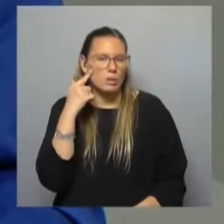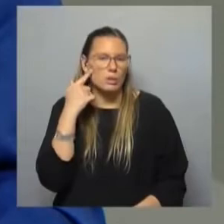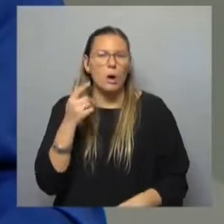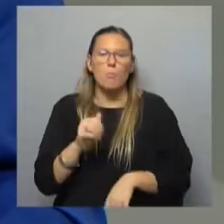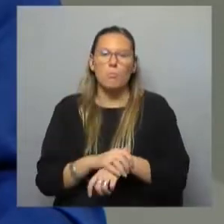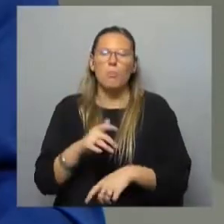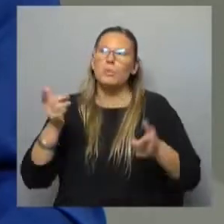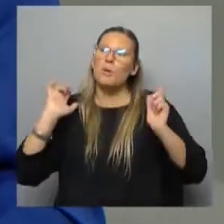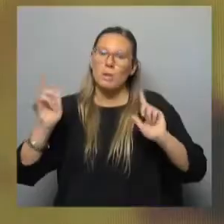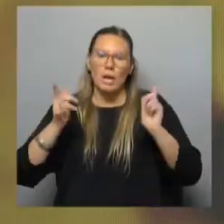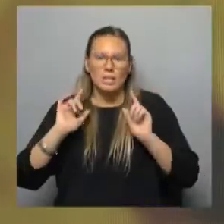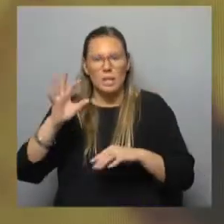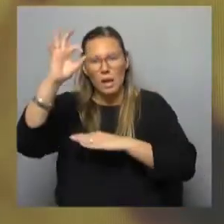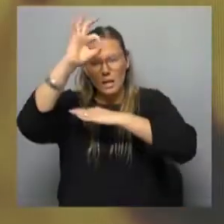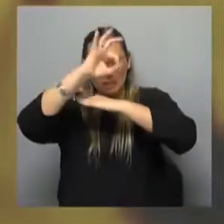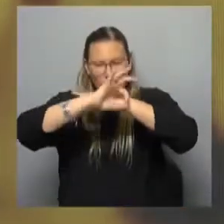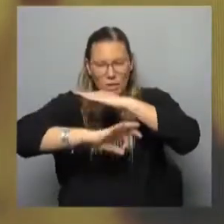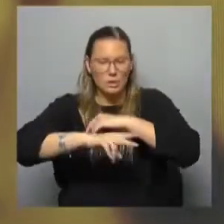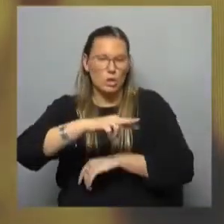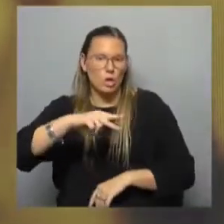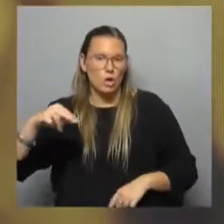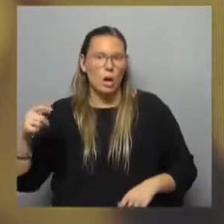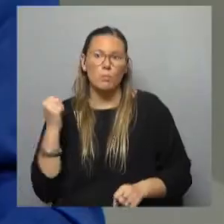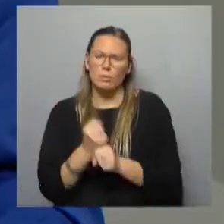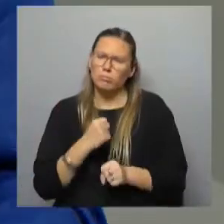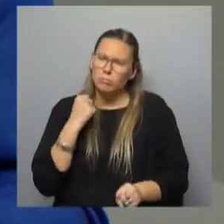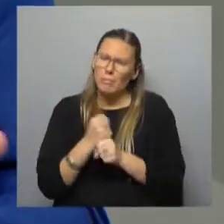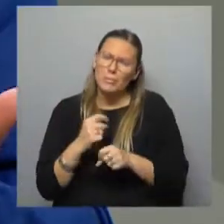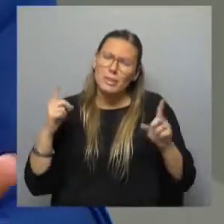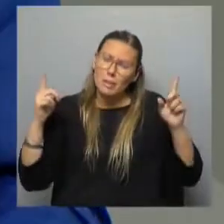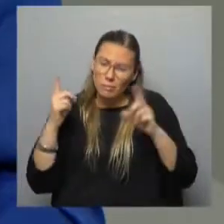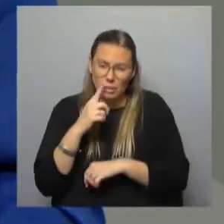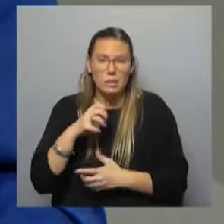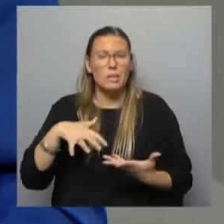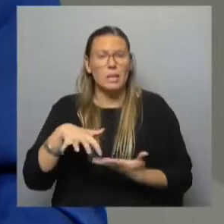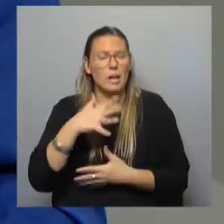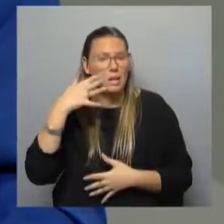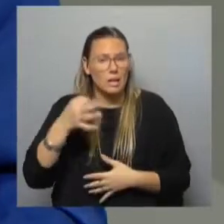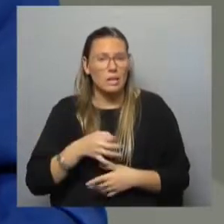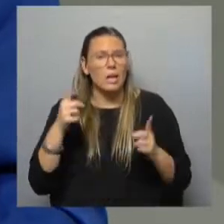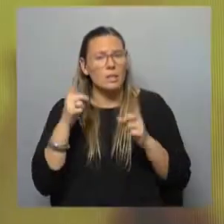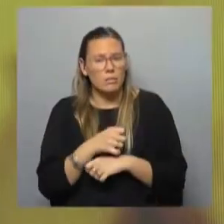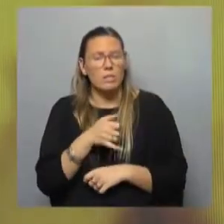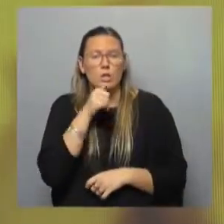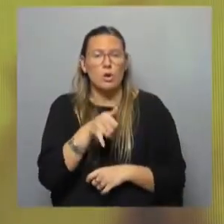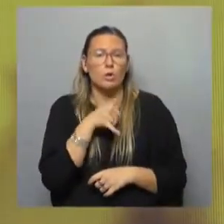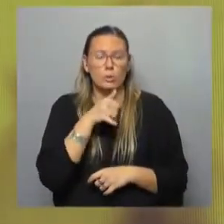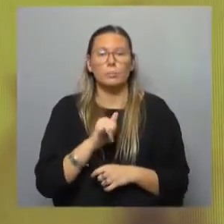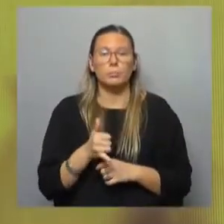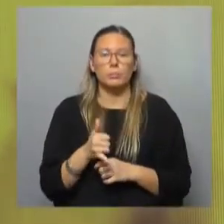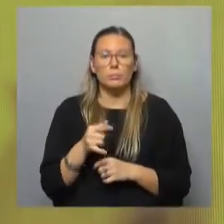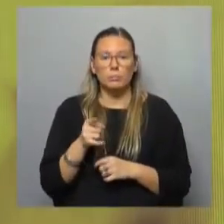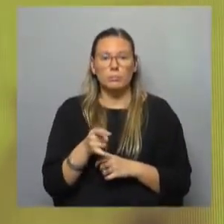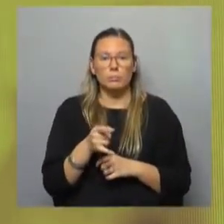momentos de placer, atardeceres dorados, sin embargo, qué trabajo sacrificado y qué realidad compleja la que describía De Feo. Exactamente. Bueno,